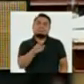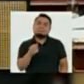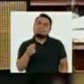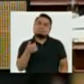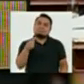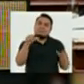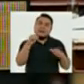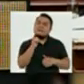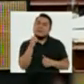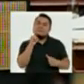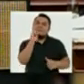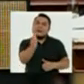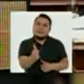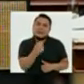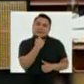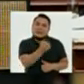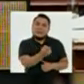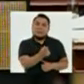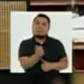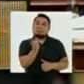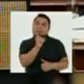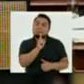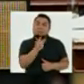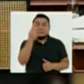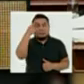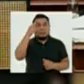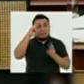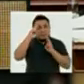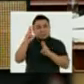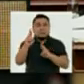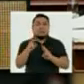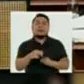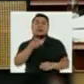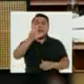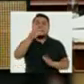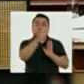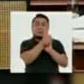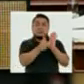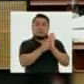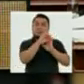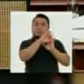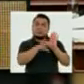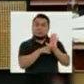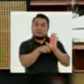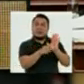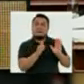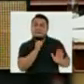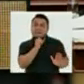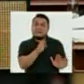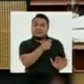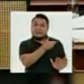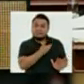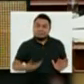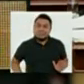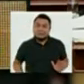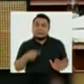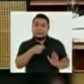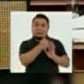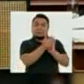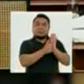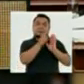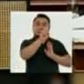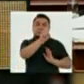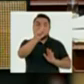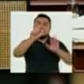por eso el presidente decidió enviar un proyecto de ley en el cual yo sabes acuerdo de adelanto de elecciones para todos incluyéndolo al cual ha